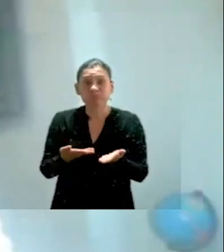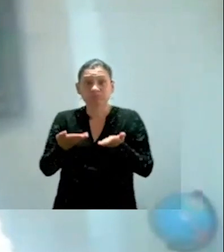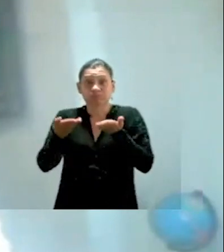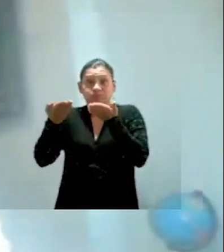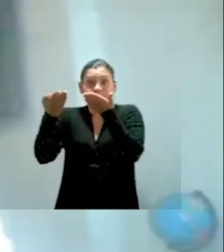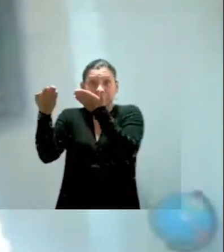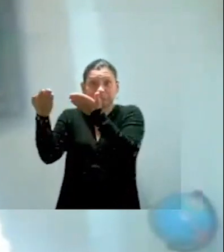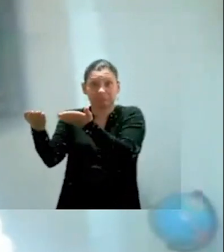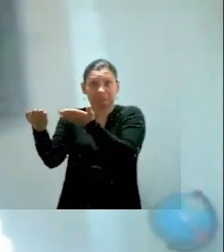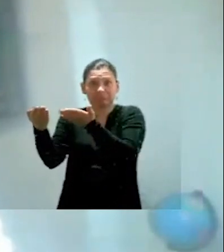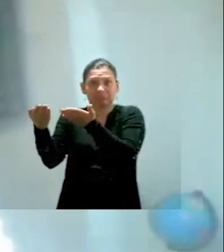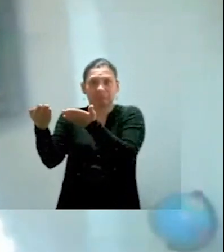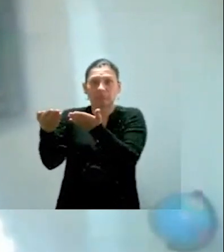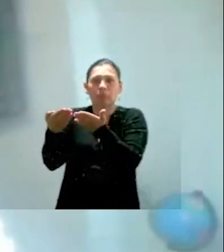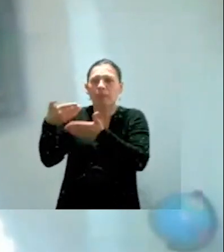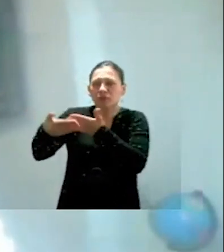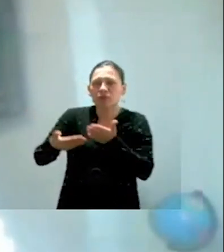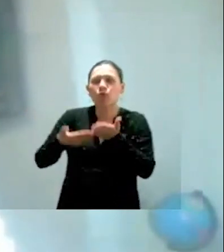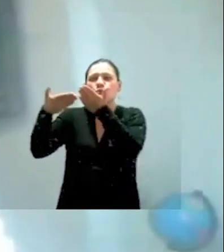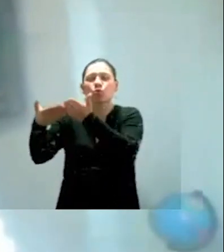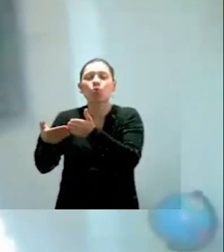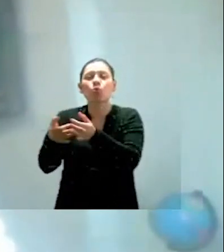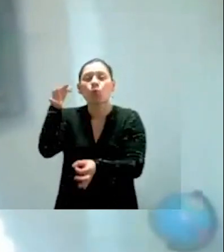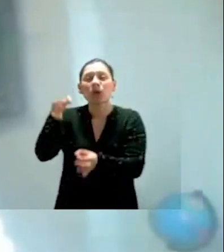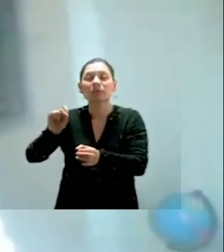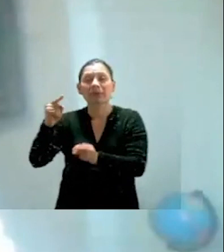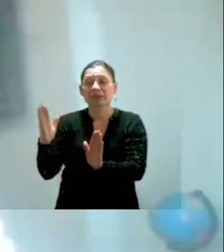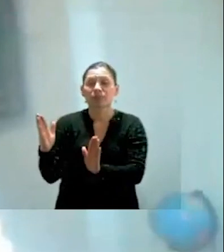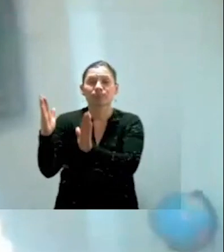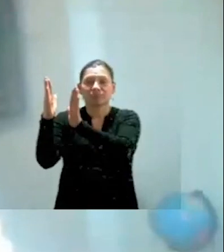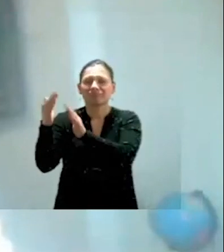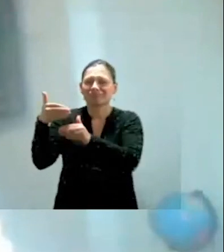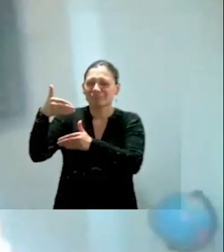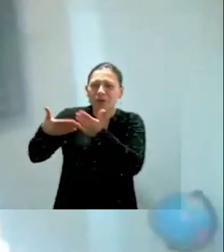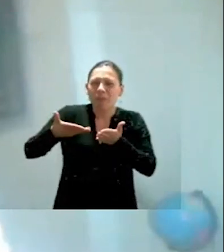pasando todos los escaños, son costos que demanda